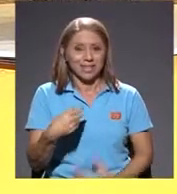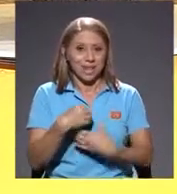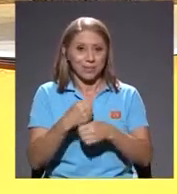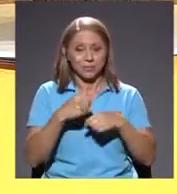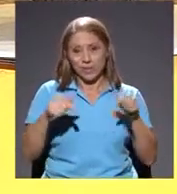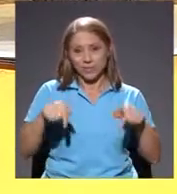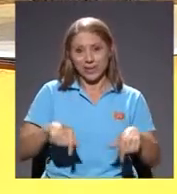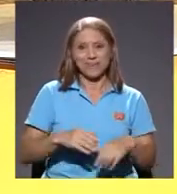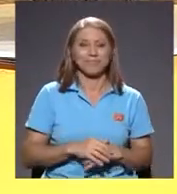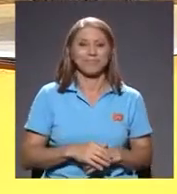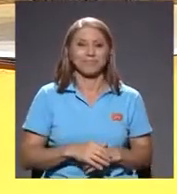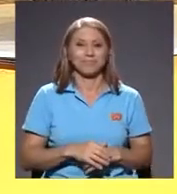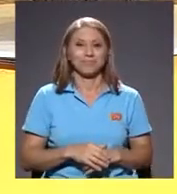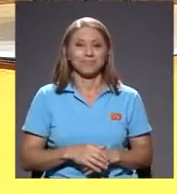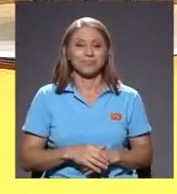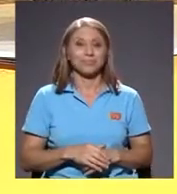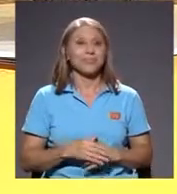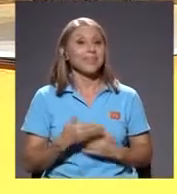hecho aquí